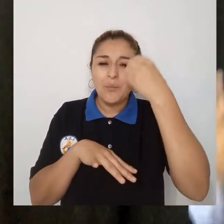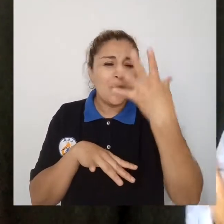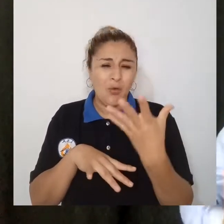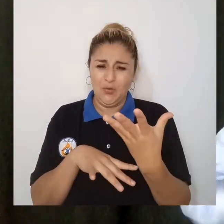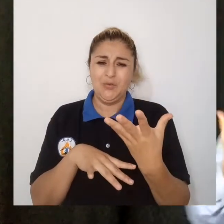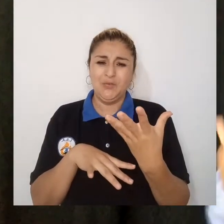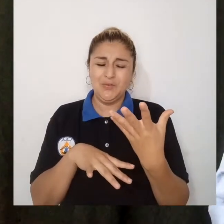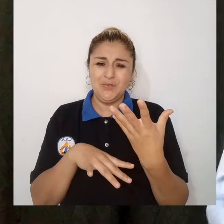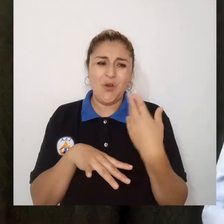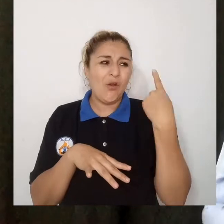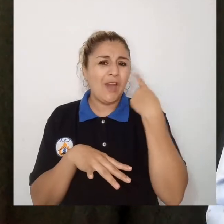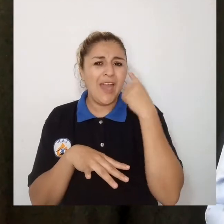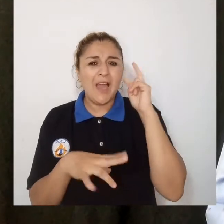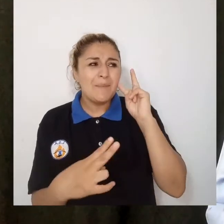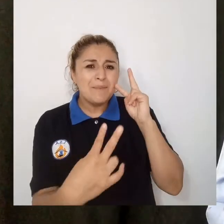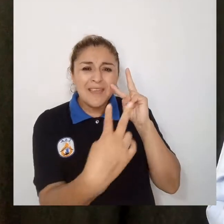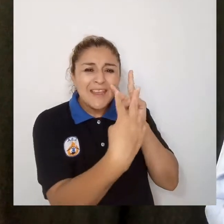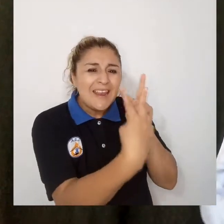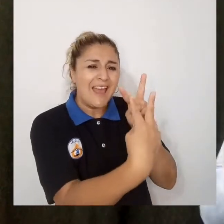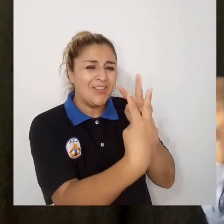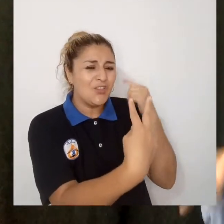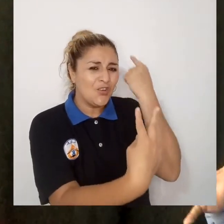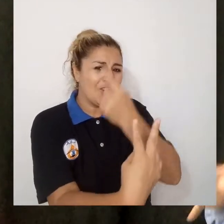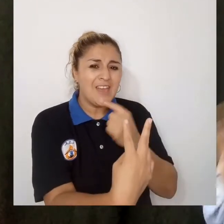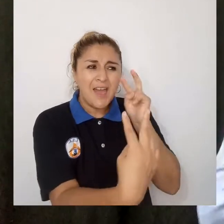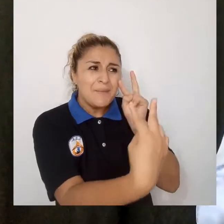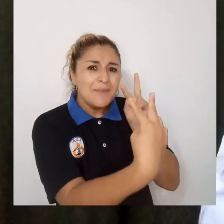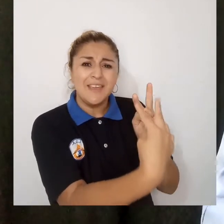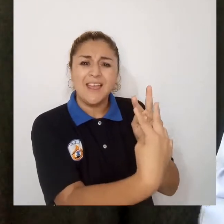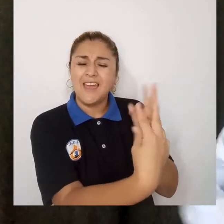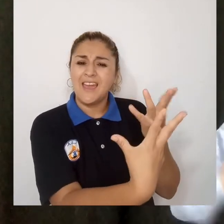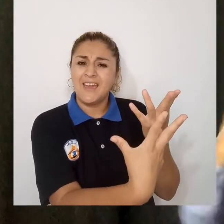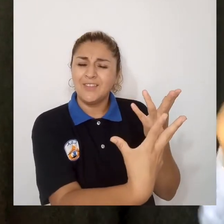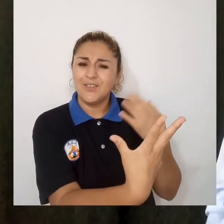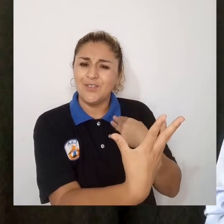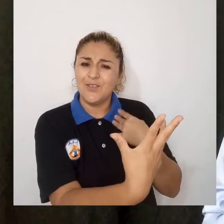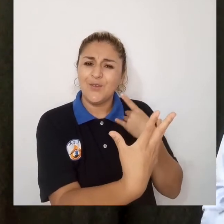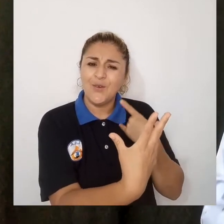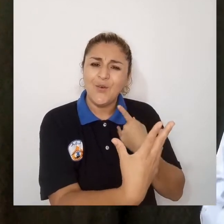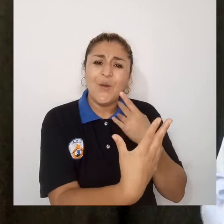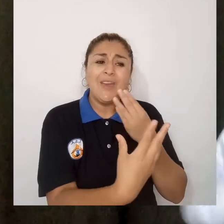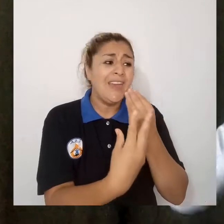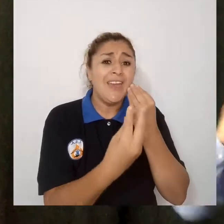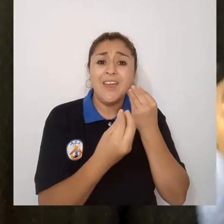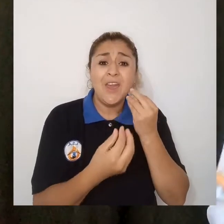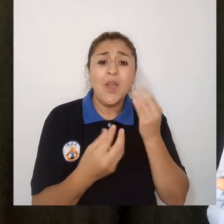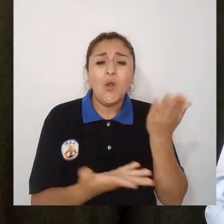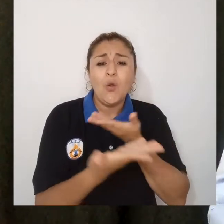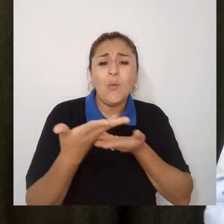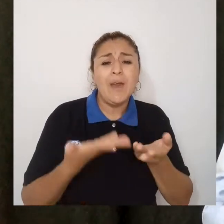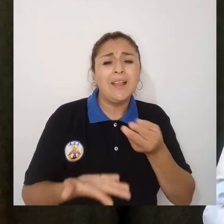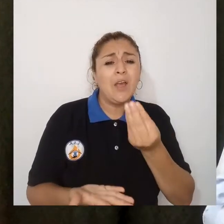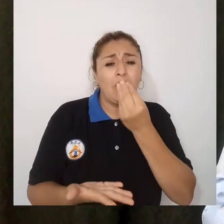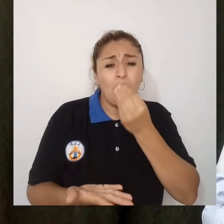to face estando juntos compartiendo lo espiritual lo cotidiano el pan que engloba